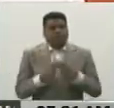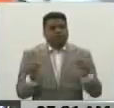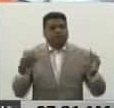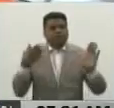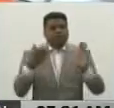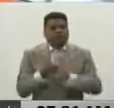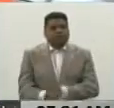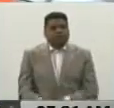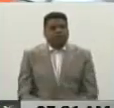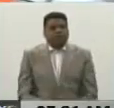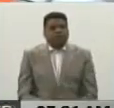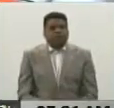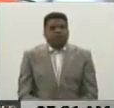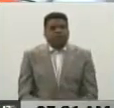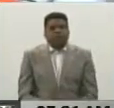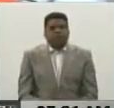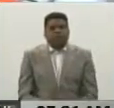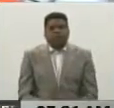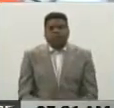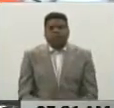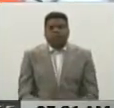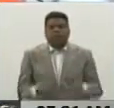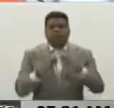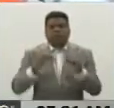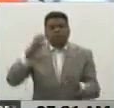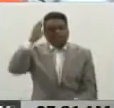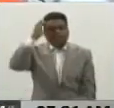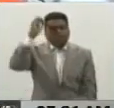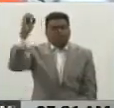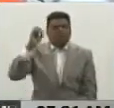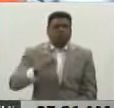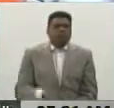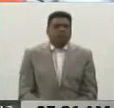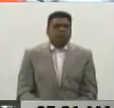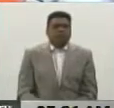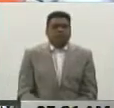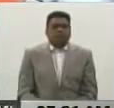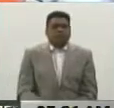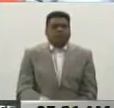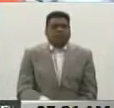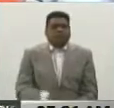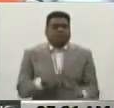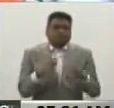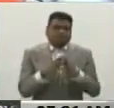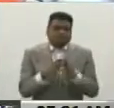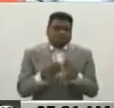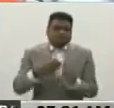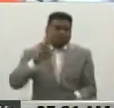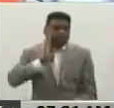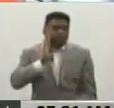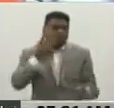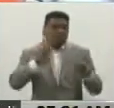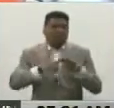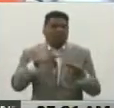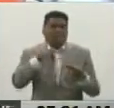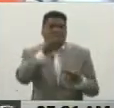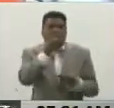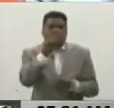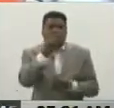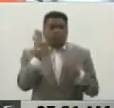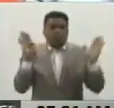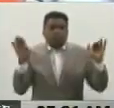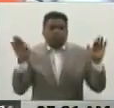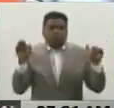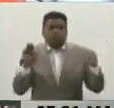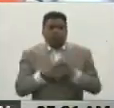quizá el tema de manejo de matrices de opinión, sobre todo desde las redes sociales, ¿no?, y desde toda esta comunicación digital a